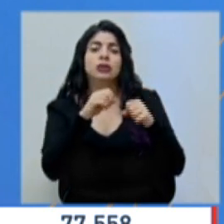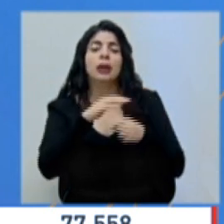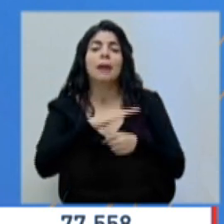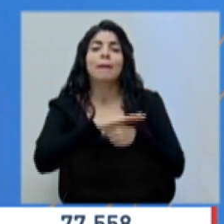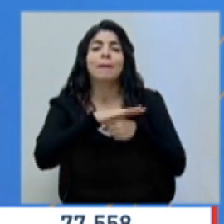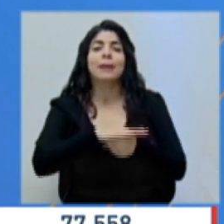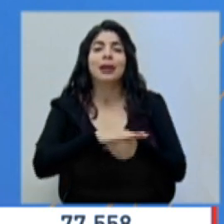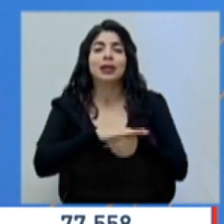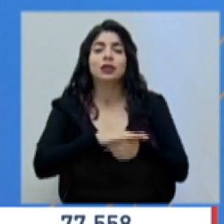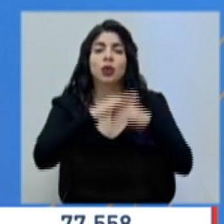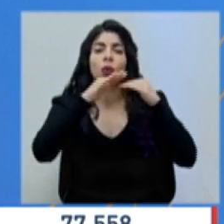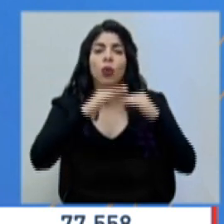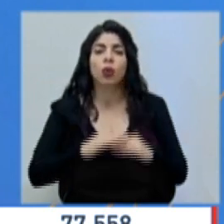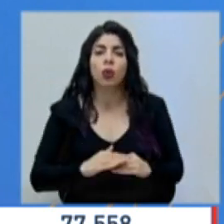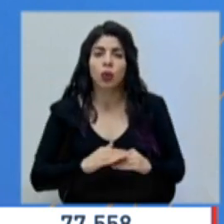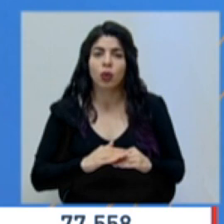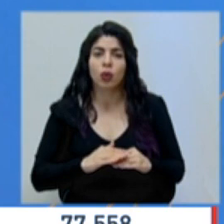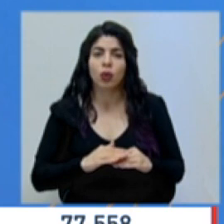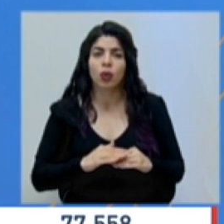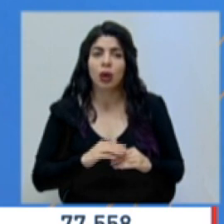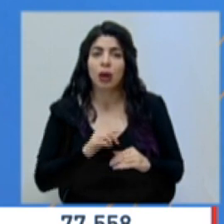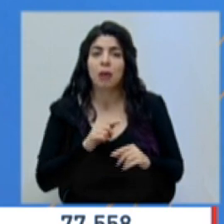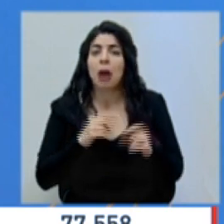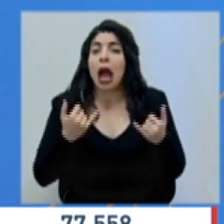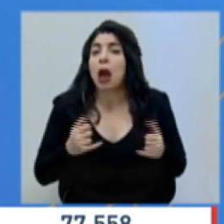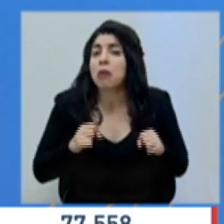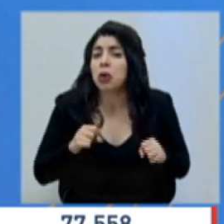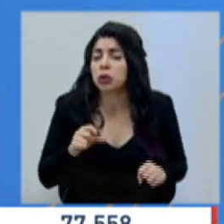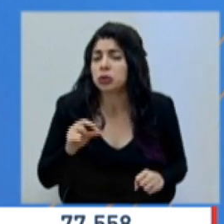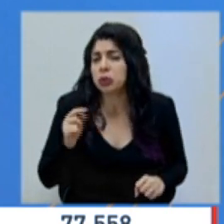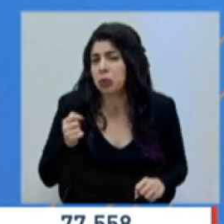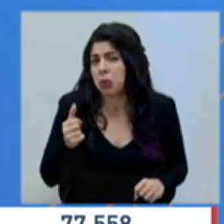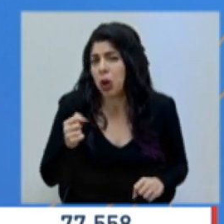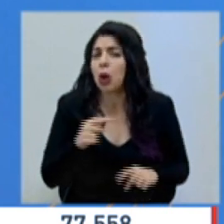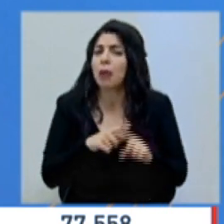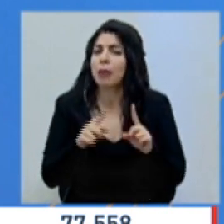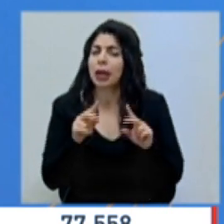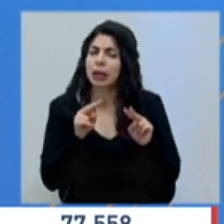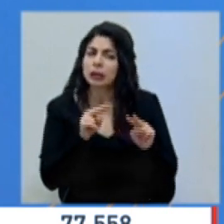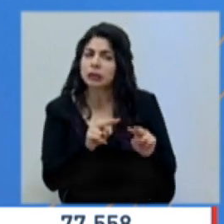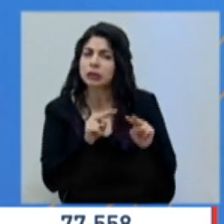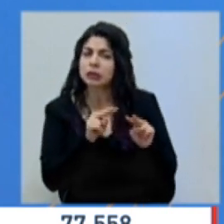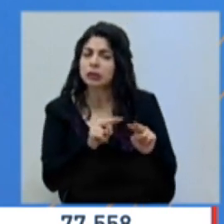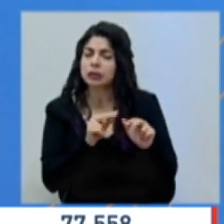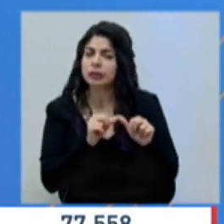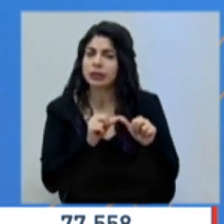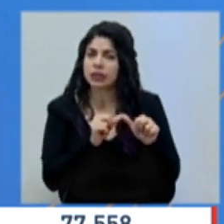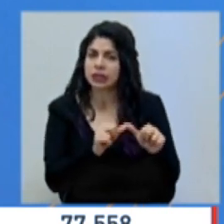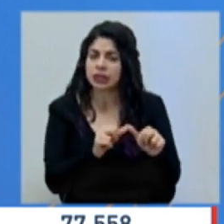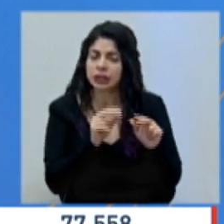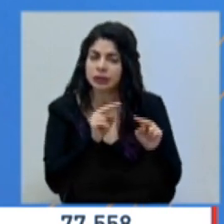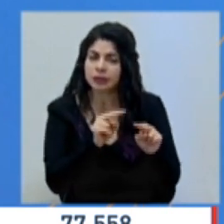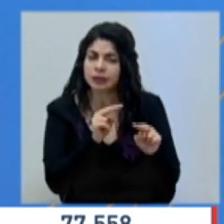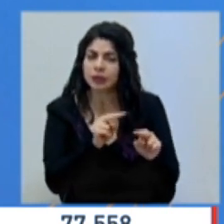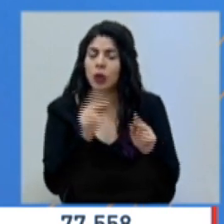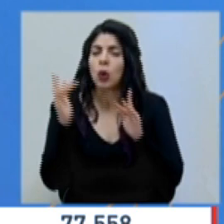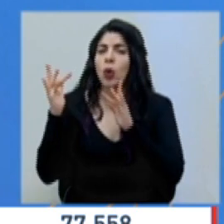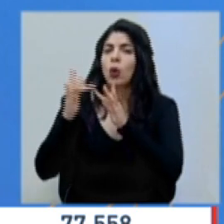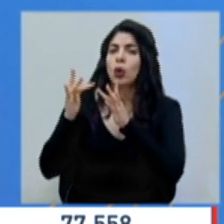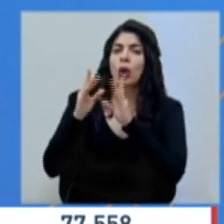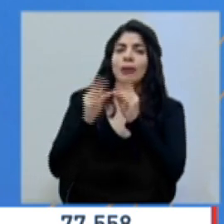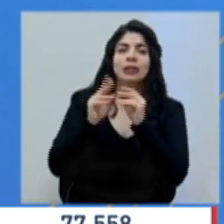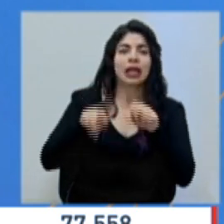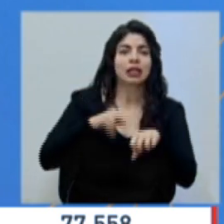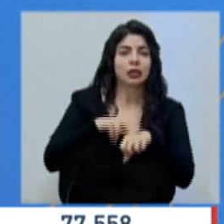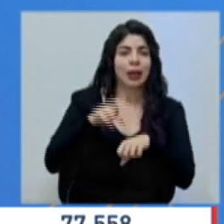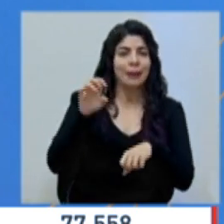presión, aunque tiene una probabilidad baja en este momento. Le estamos dando seguimiento y permanentemente estamos en contacto con la Comisión